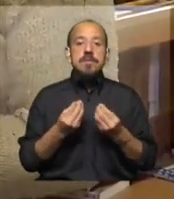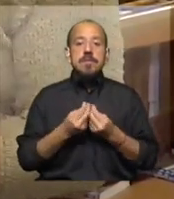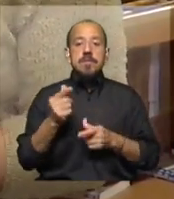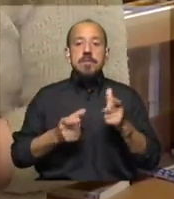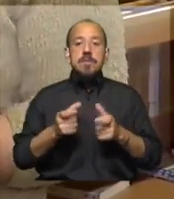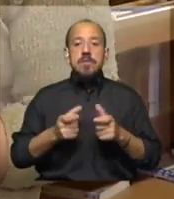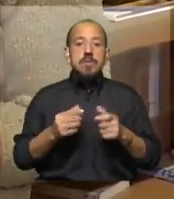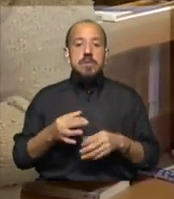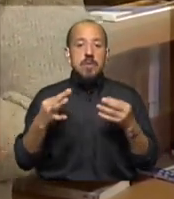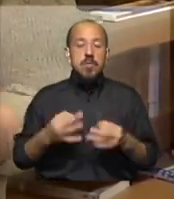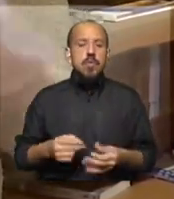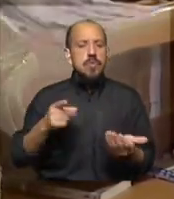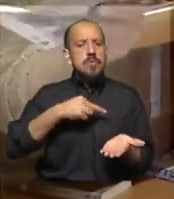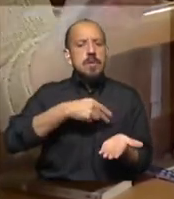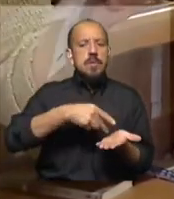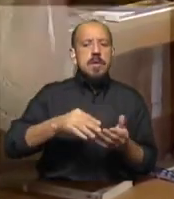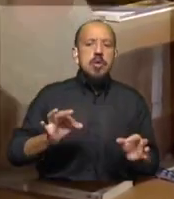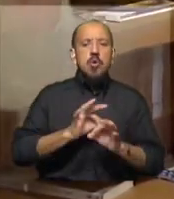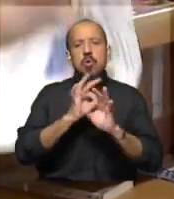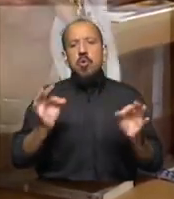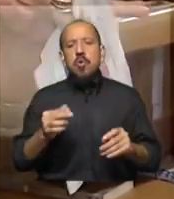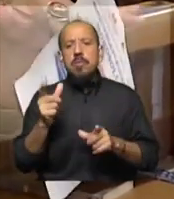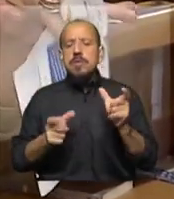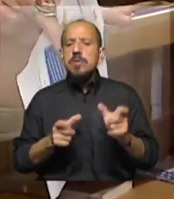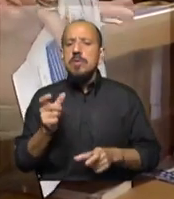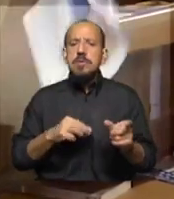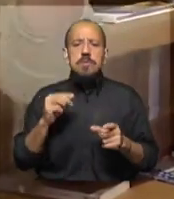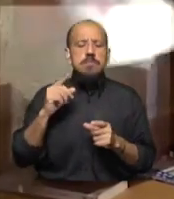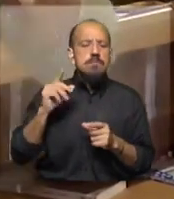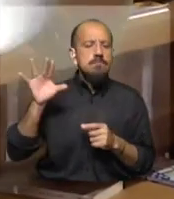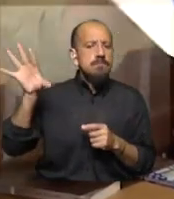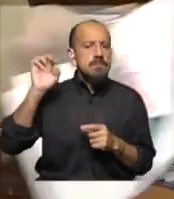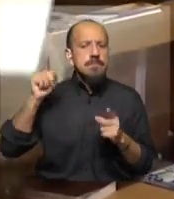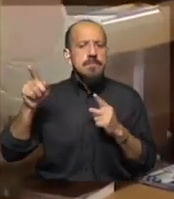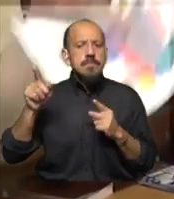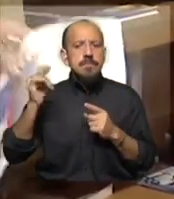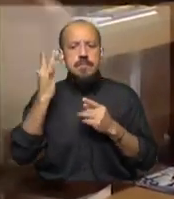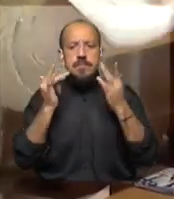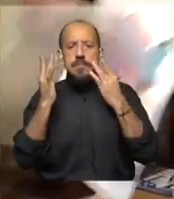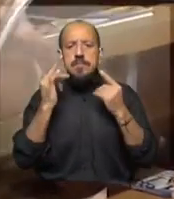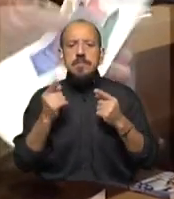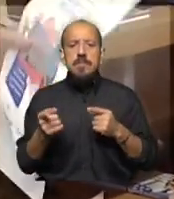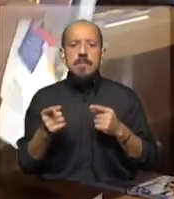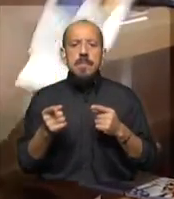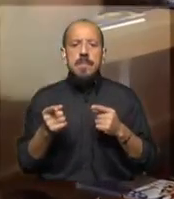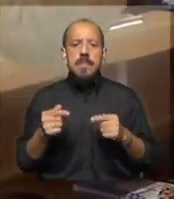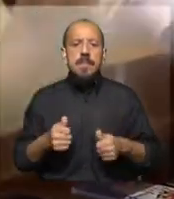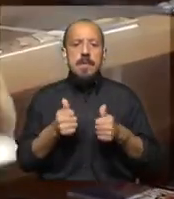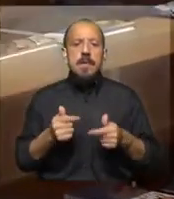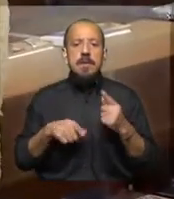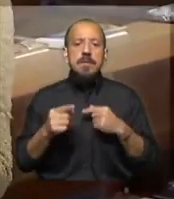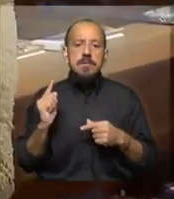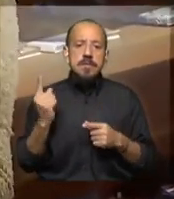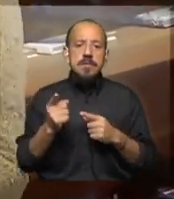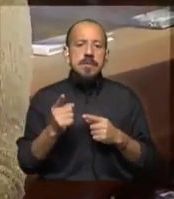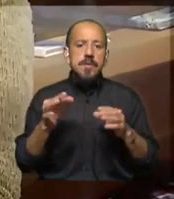justo pasa por la plaza o gente que escucha al artista de la actividad y se